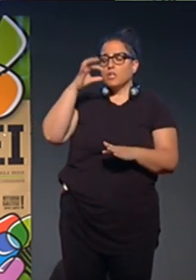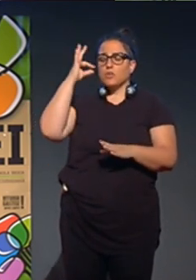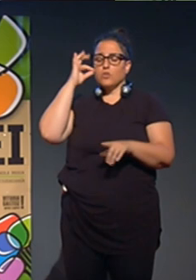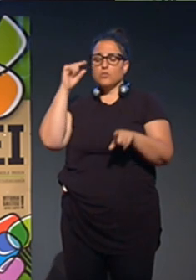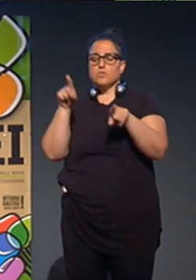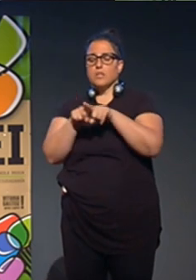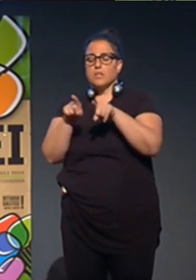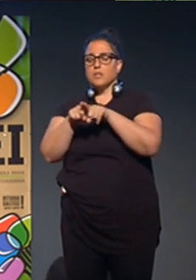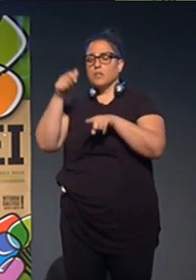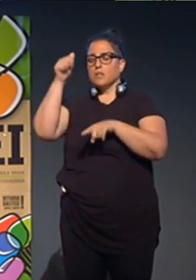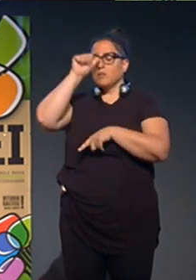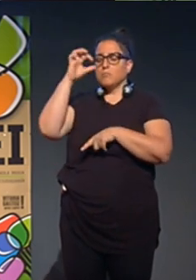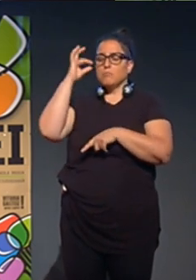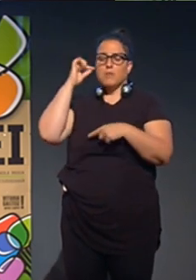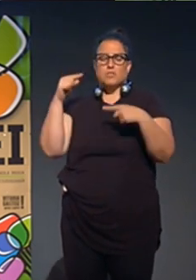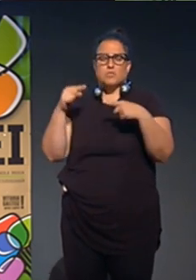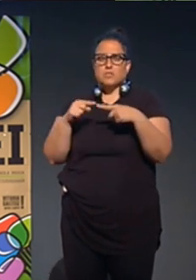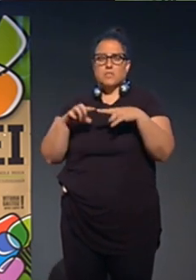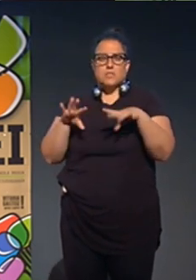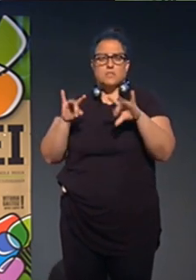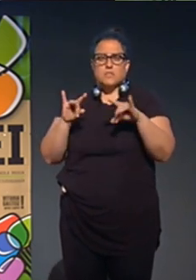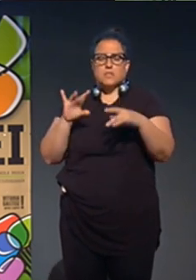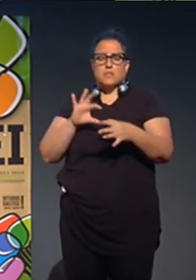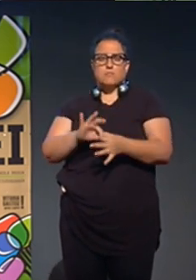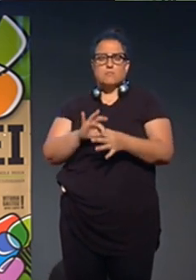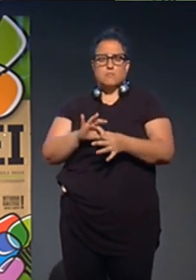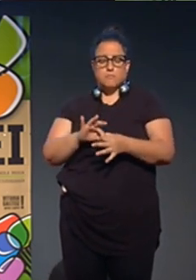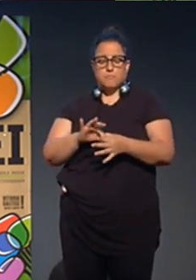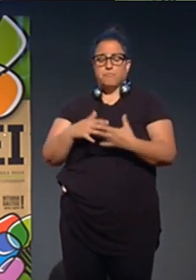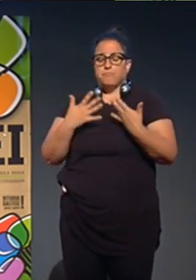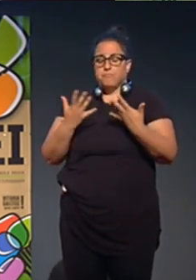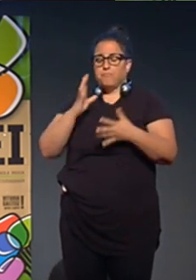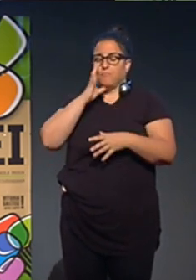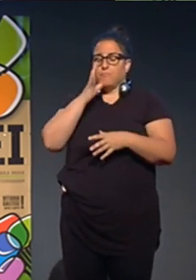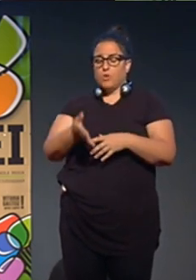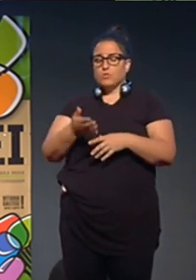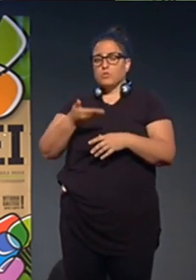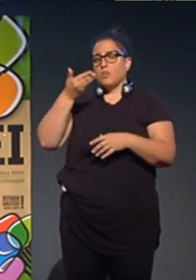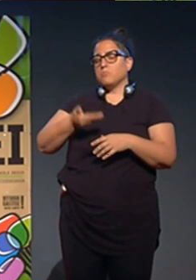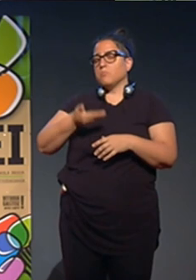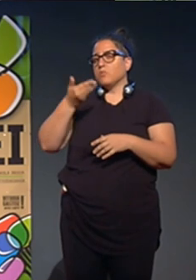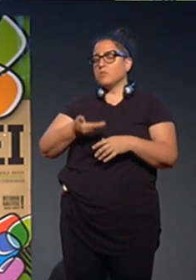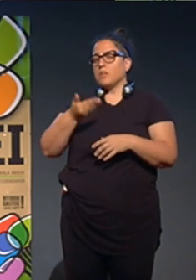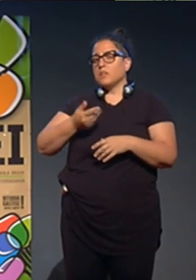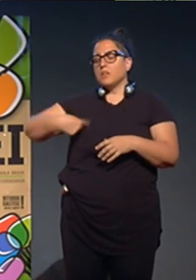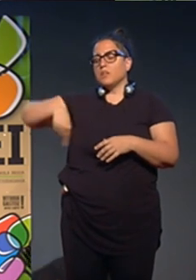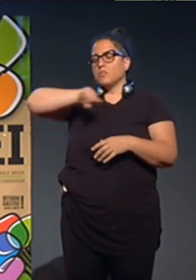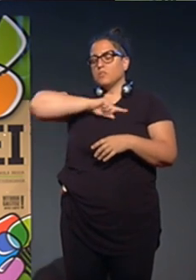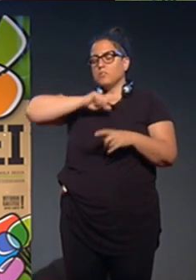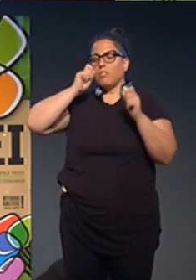eh tíos tías lo que sea y como tal creo que es importante que seamos